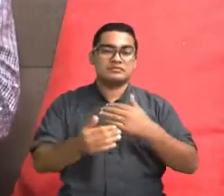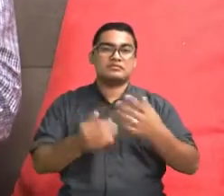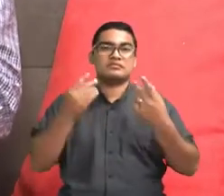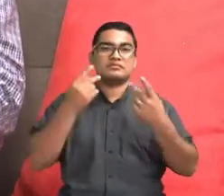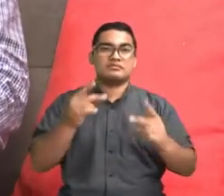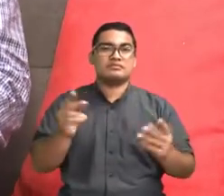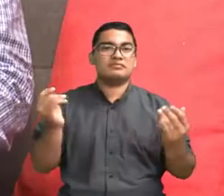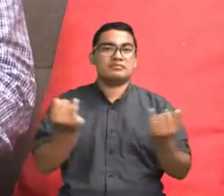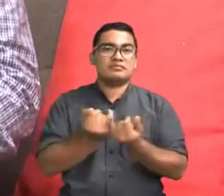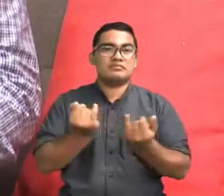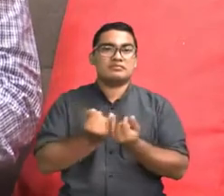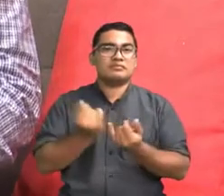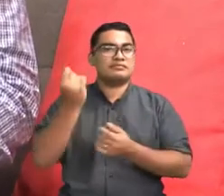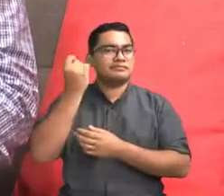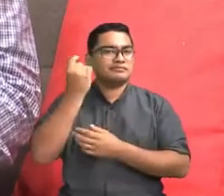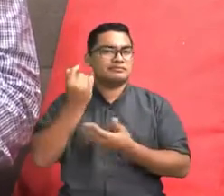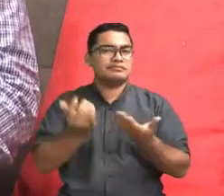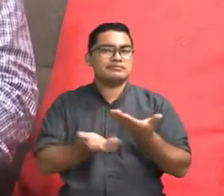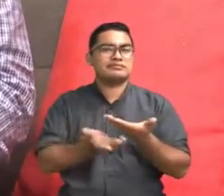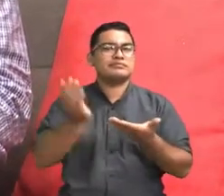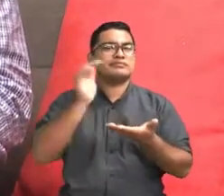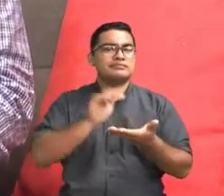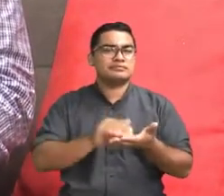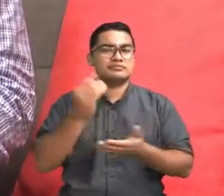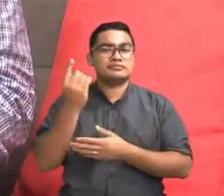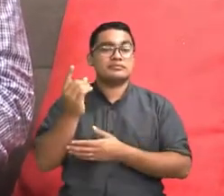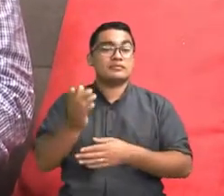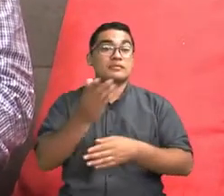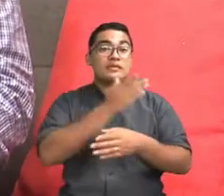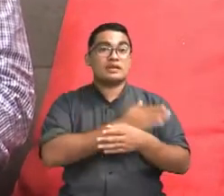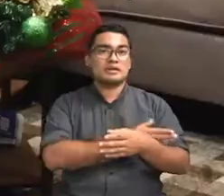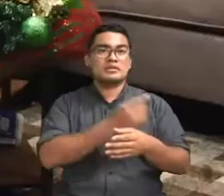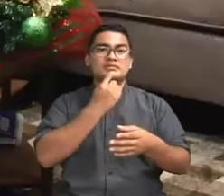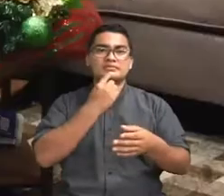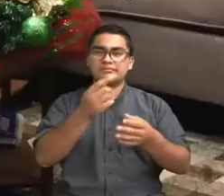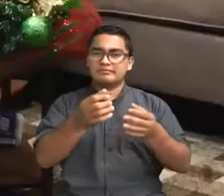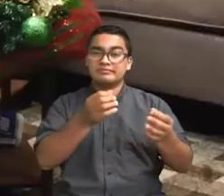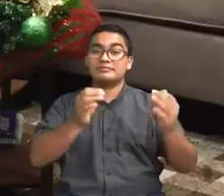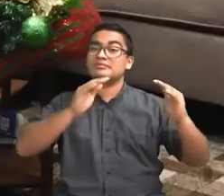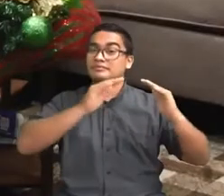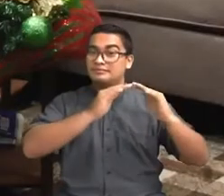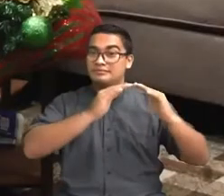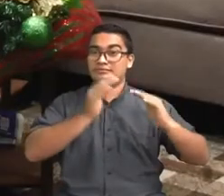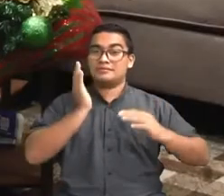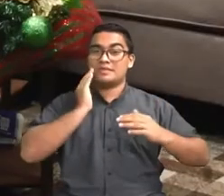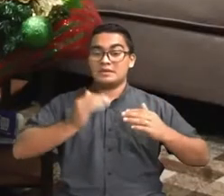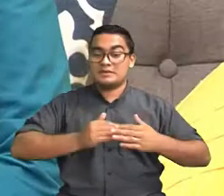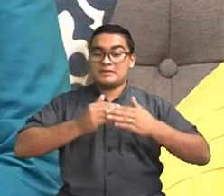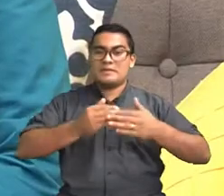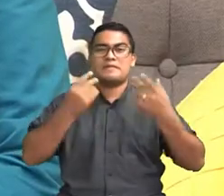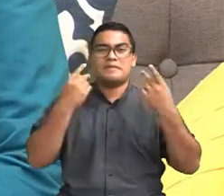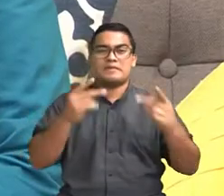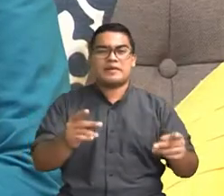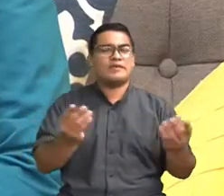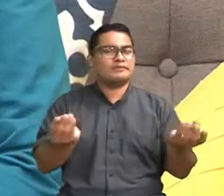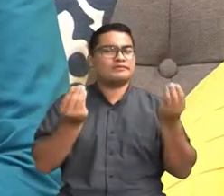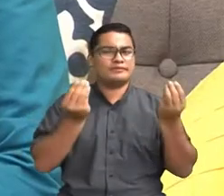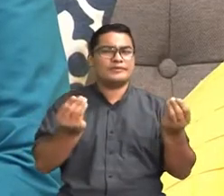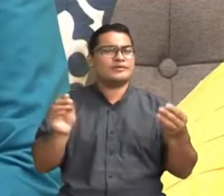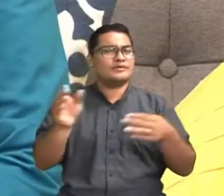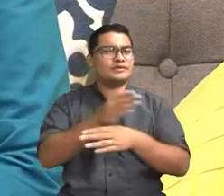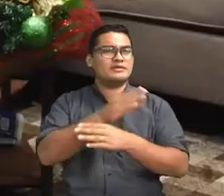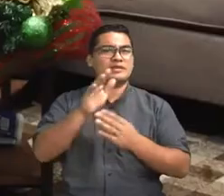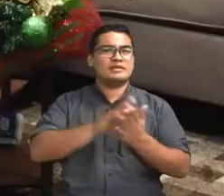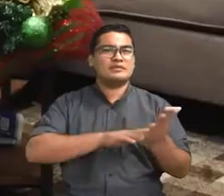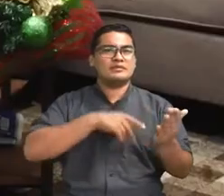entienden a través de los procesos de restitución de derechos. Mencionábamos un caso, las casas maternas, pero entiendo que hay cuestiones más puntuales sobre